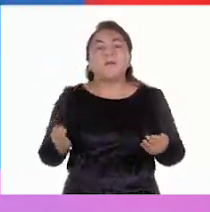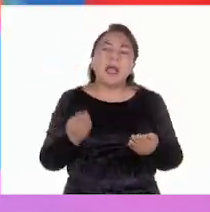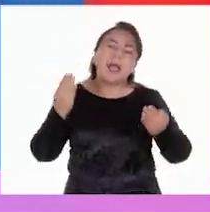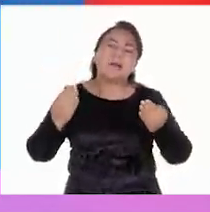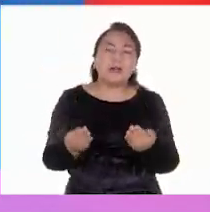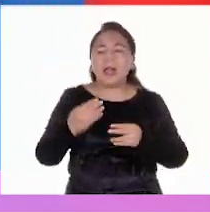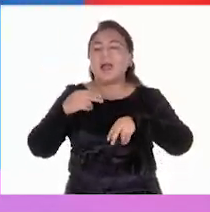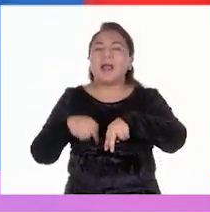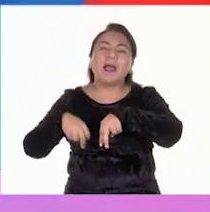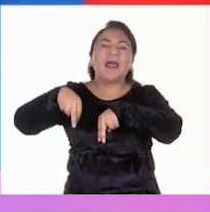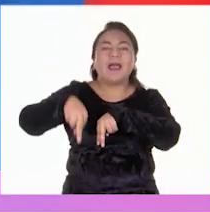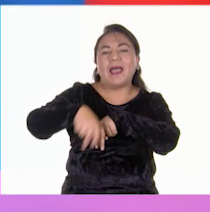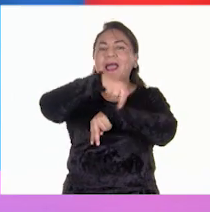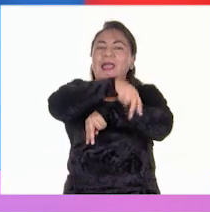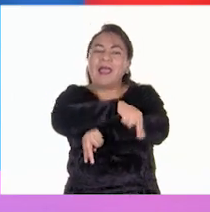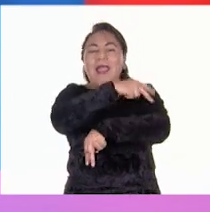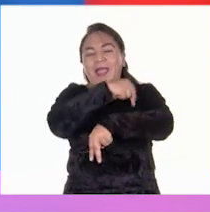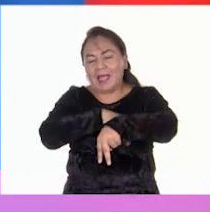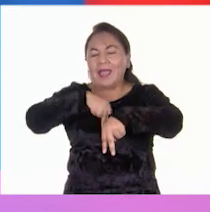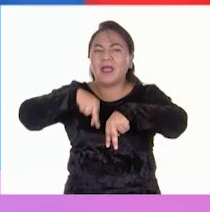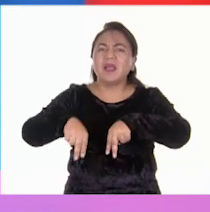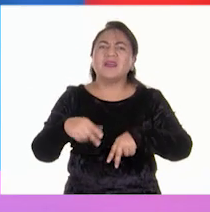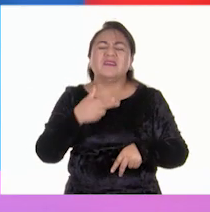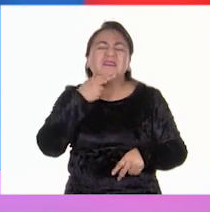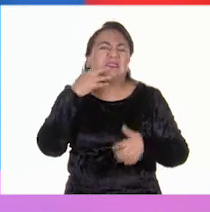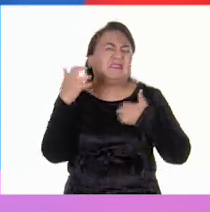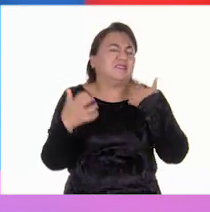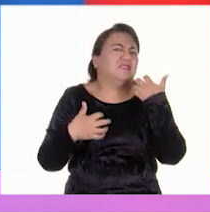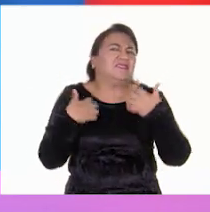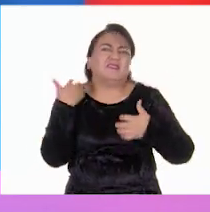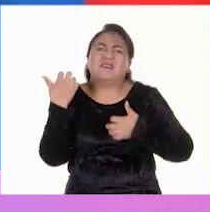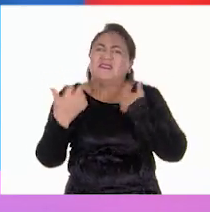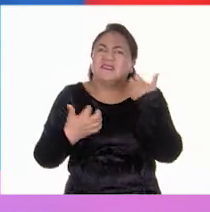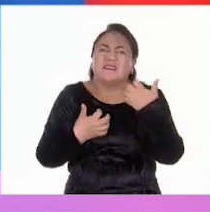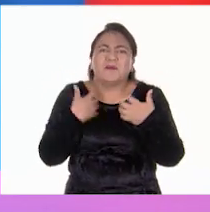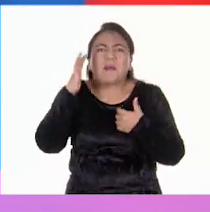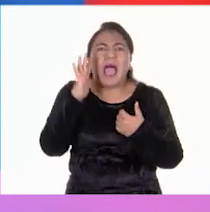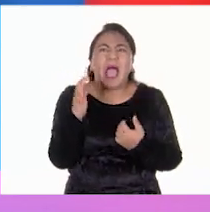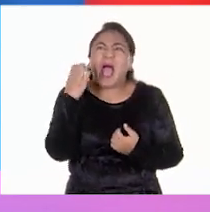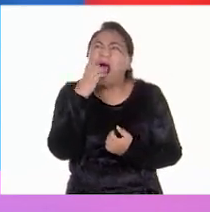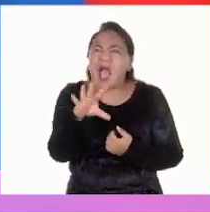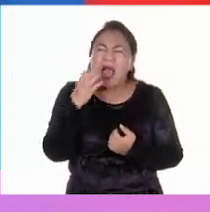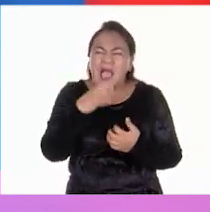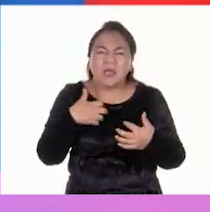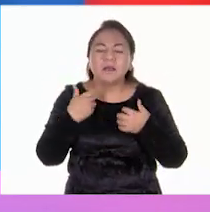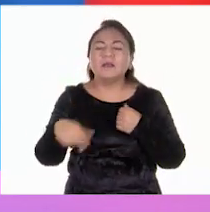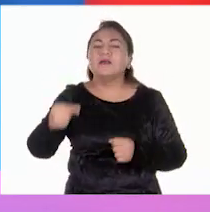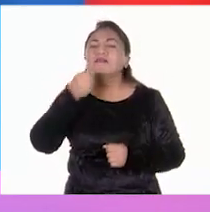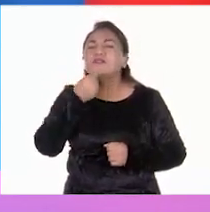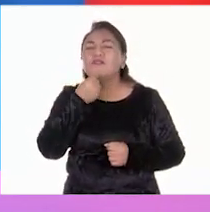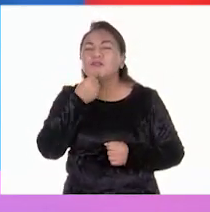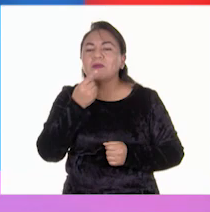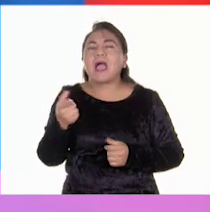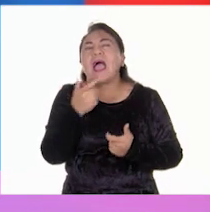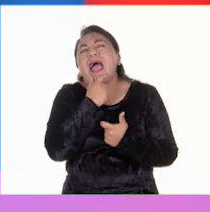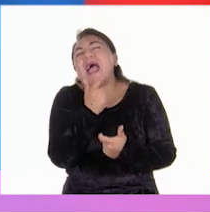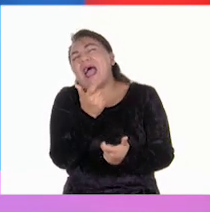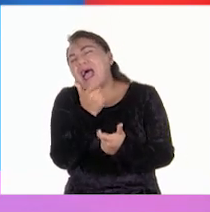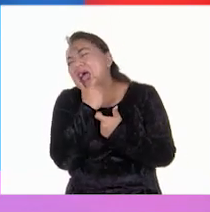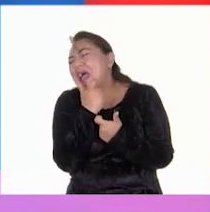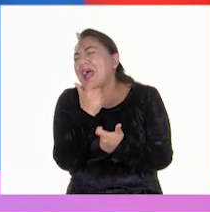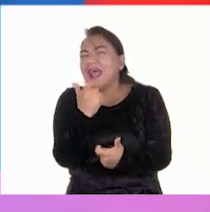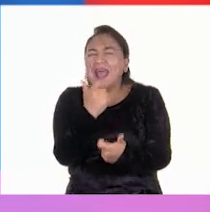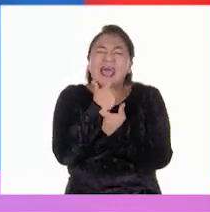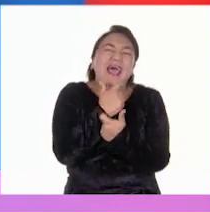su alrededor. Él hace una rabieta que parece como si ladrara. Los niños ríen con